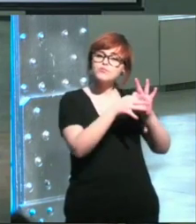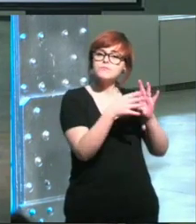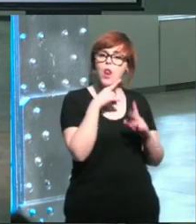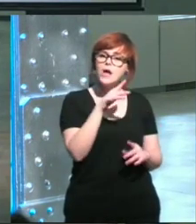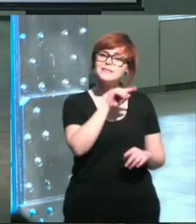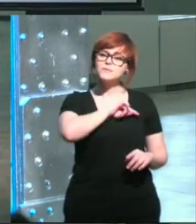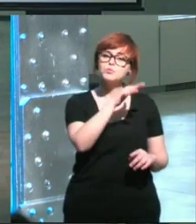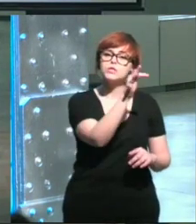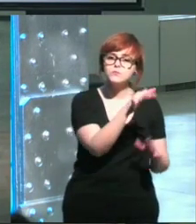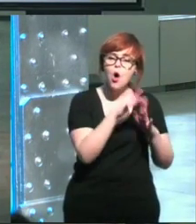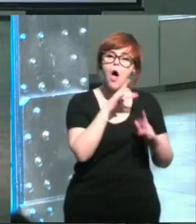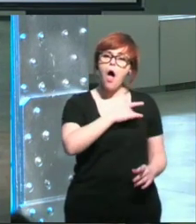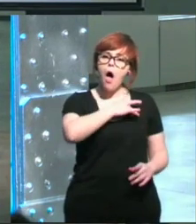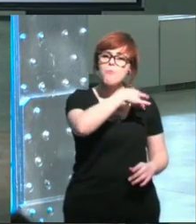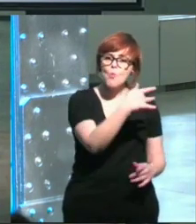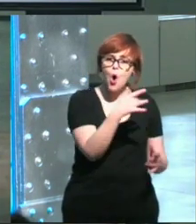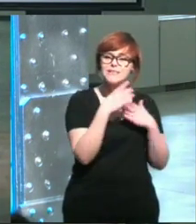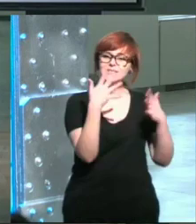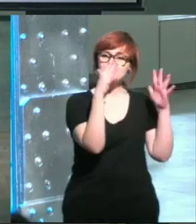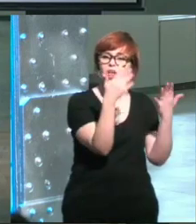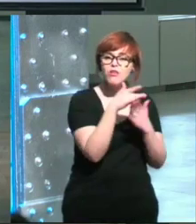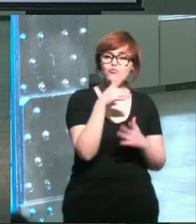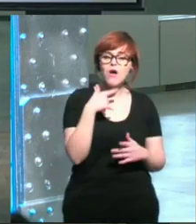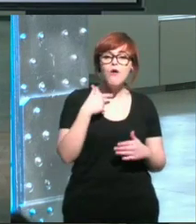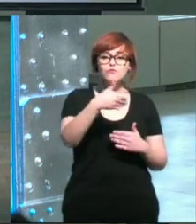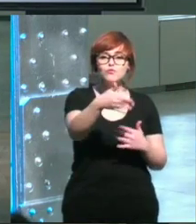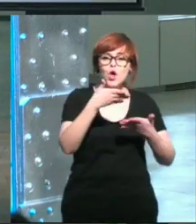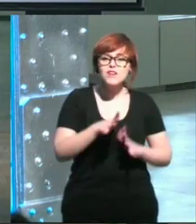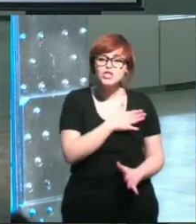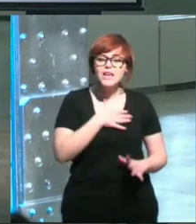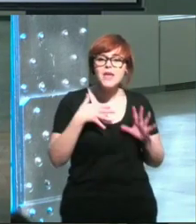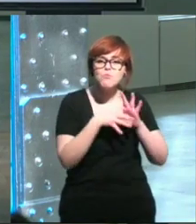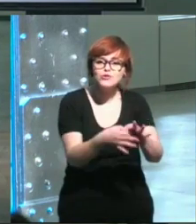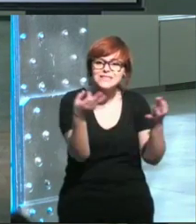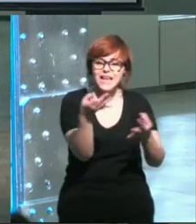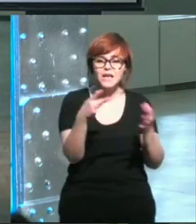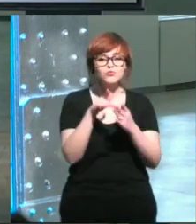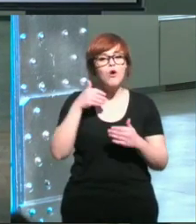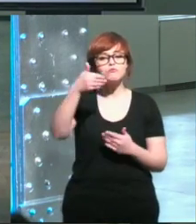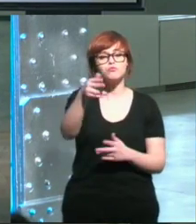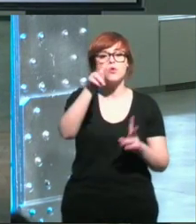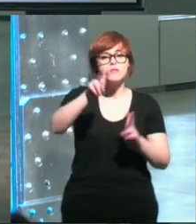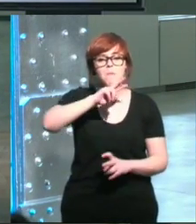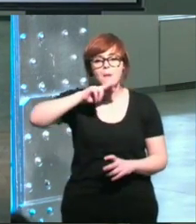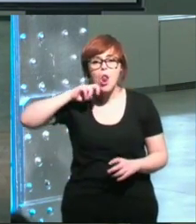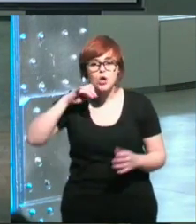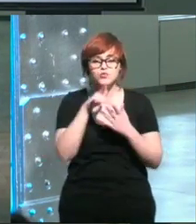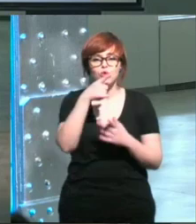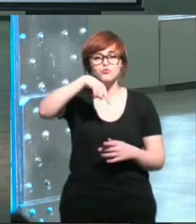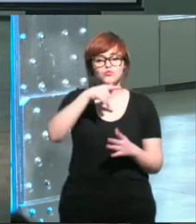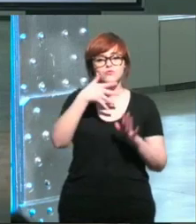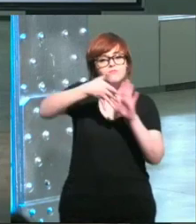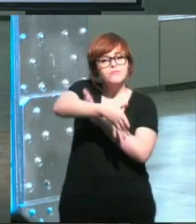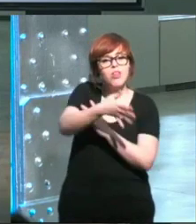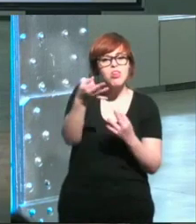la esperanza, qué legado queremos dejar para nuestros hijos, de qué futuro hablamos, cuáles son los valores que nos definen como